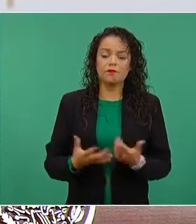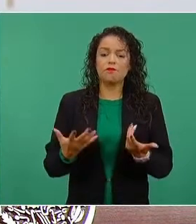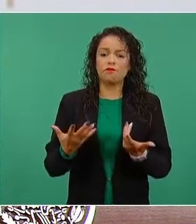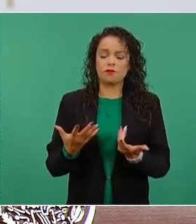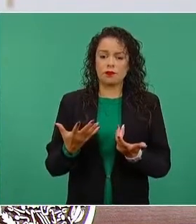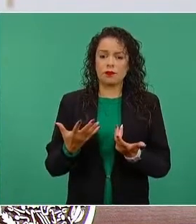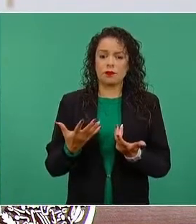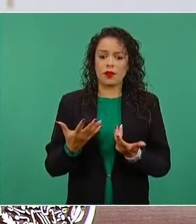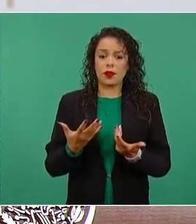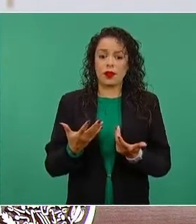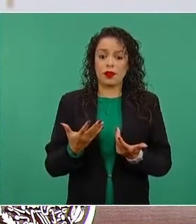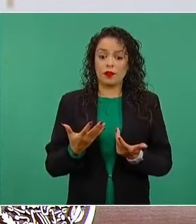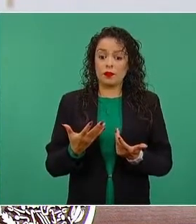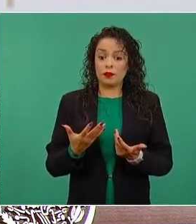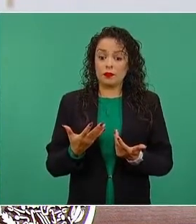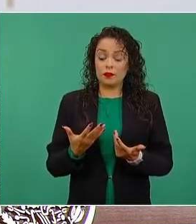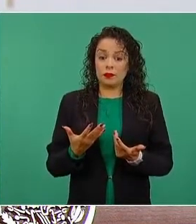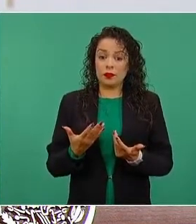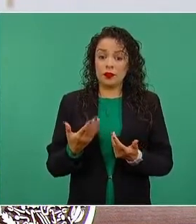hasta ahora, porque